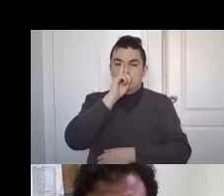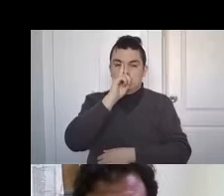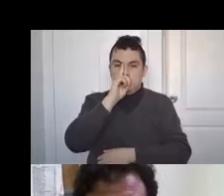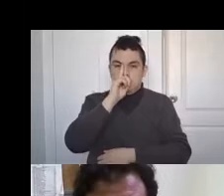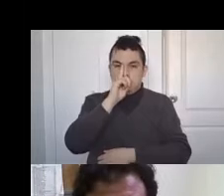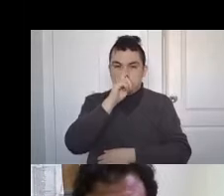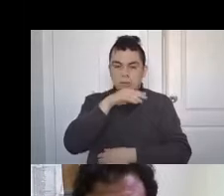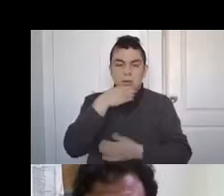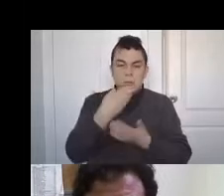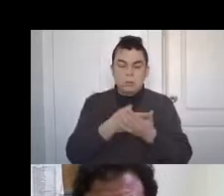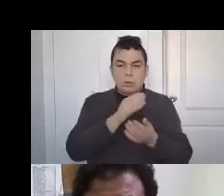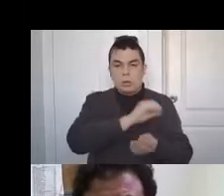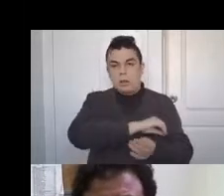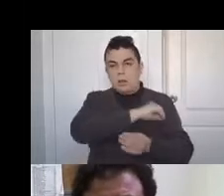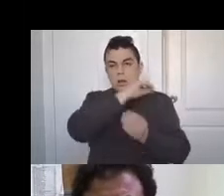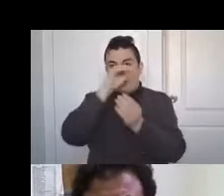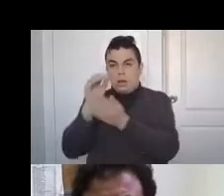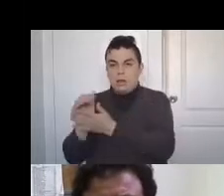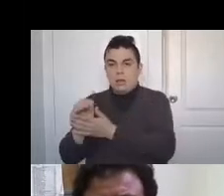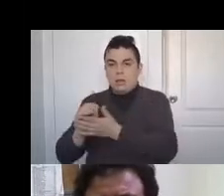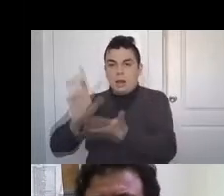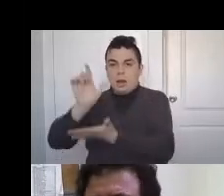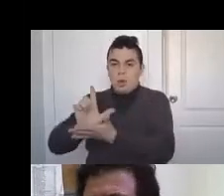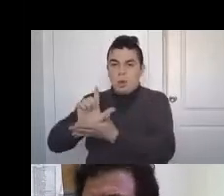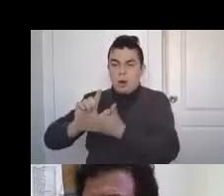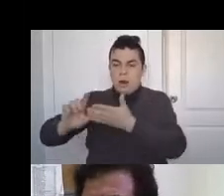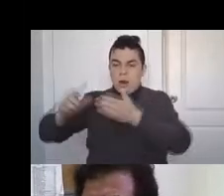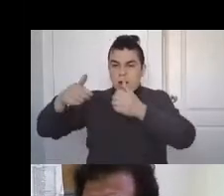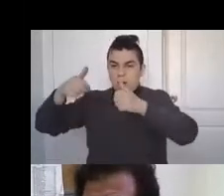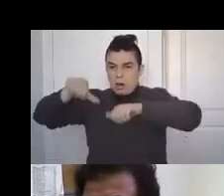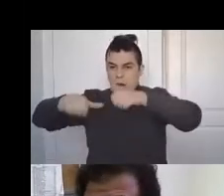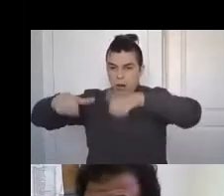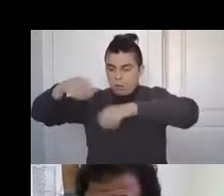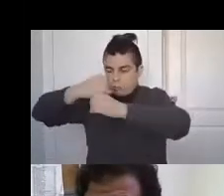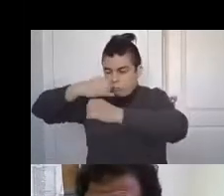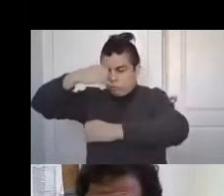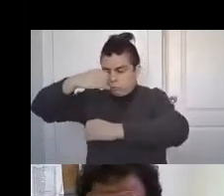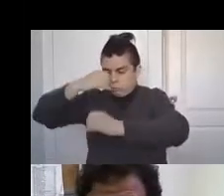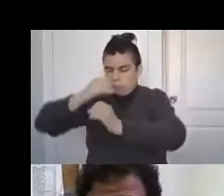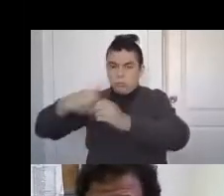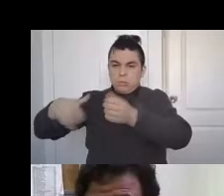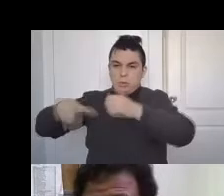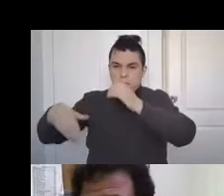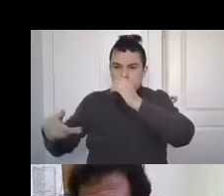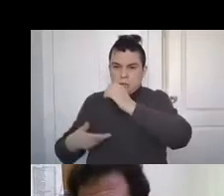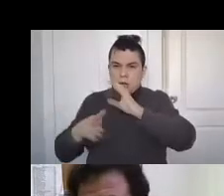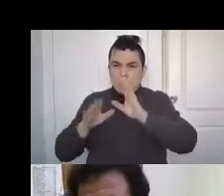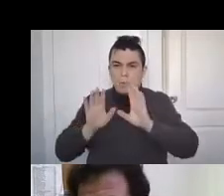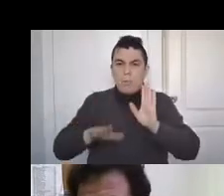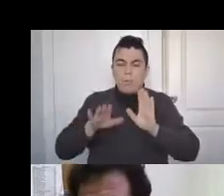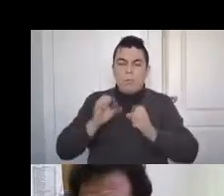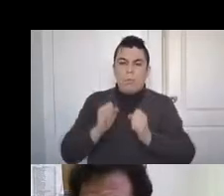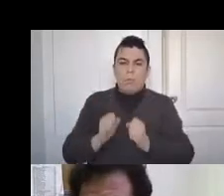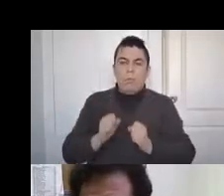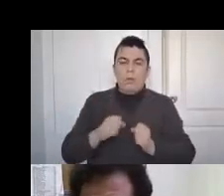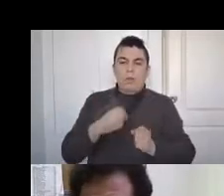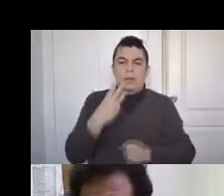desde la toma de muestra hasta que llega al laboratorio, eso puede demorar 3 días, porque va a depender de la localidad que yo esté